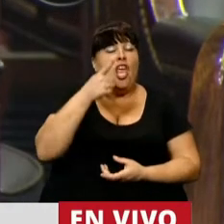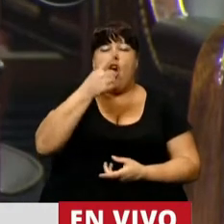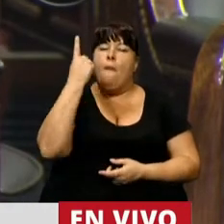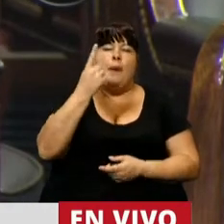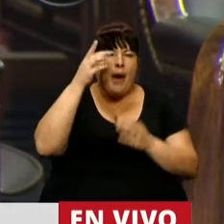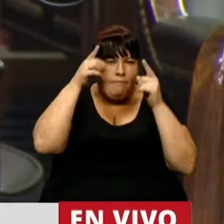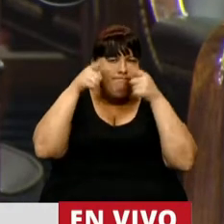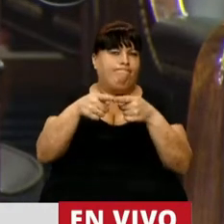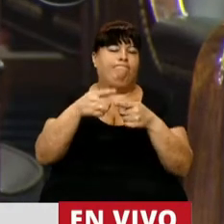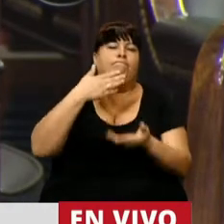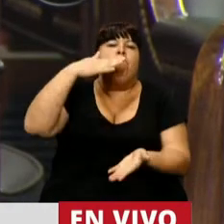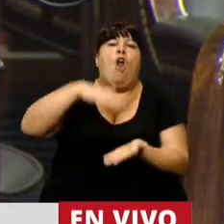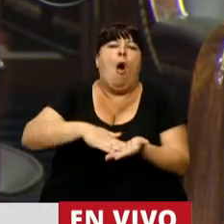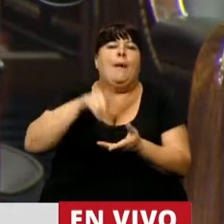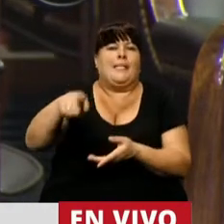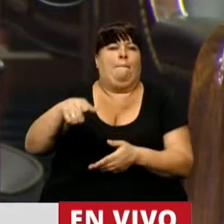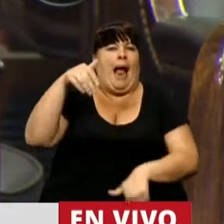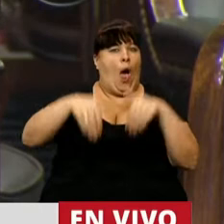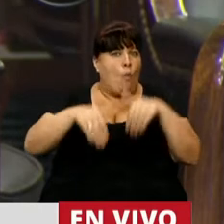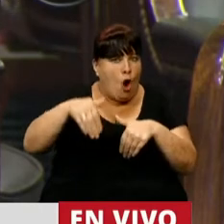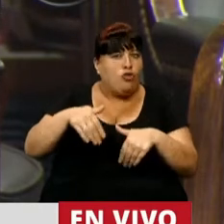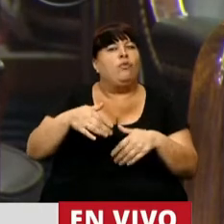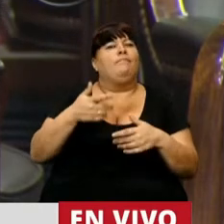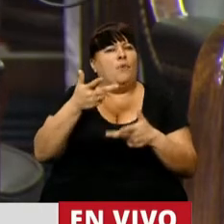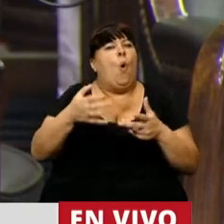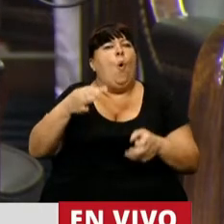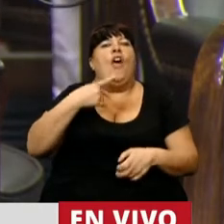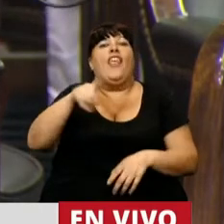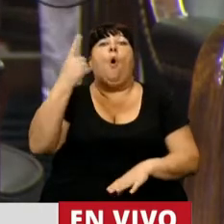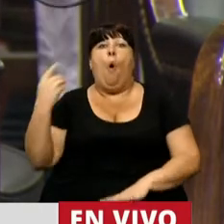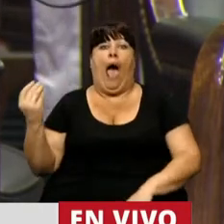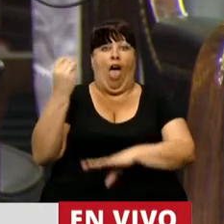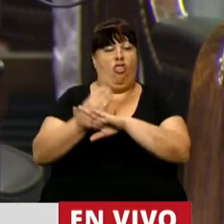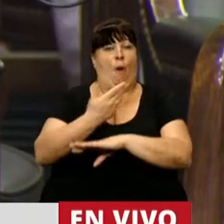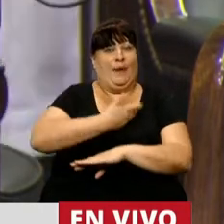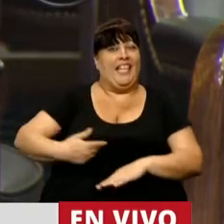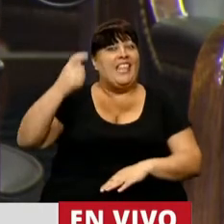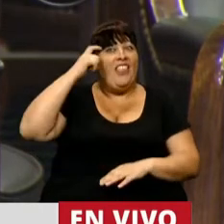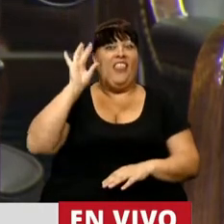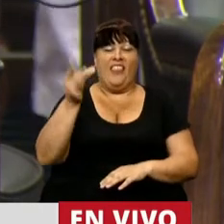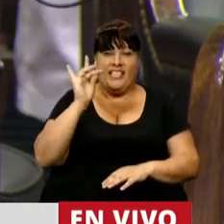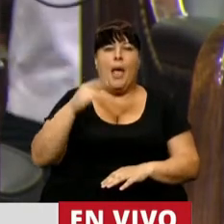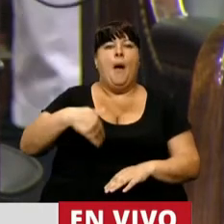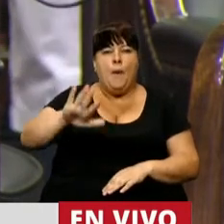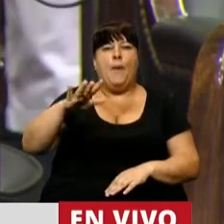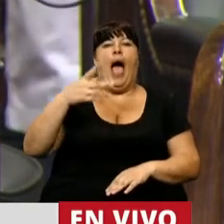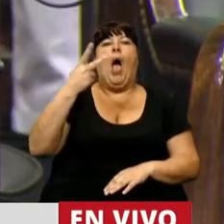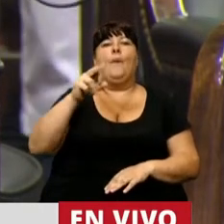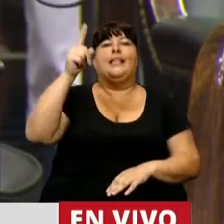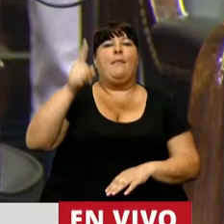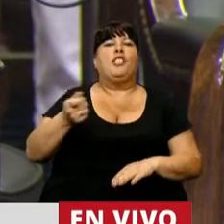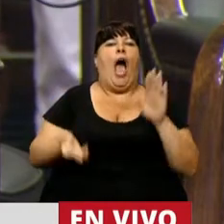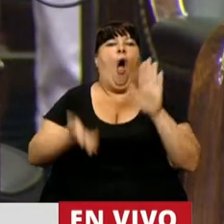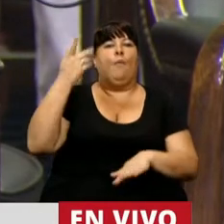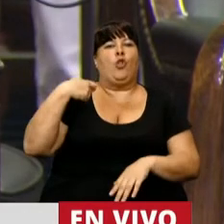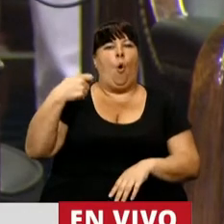sus principales promesas electorales era casualmente que cuando asumiera el 10 de diciembre iba a aumentar el